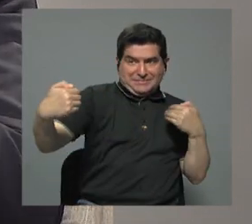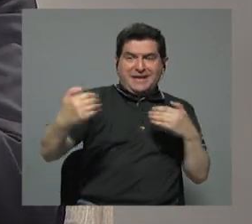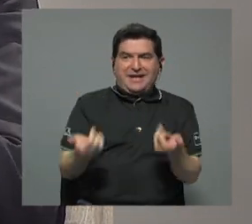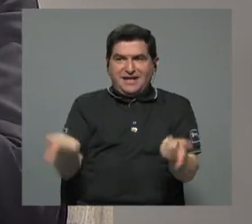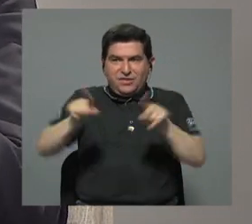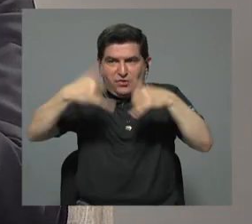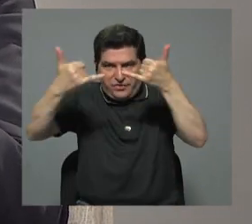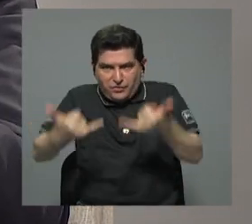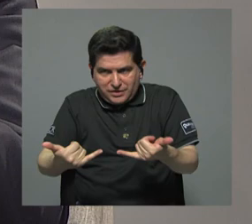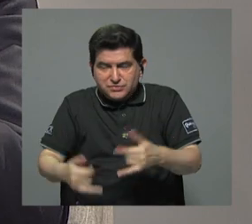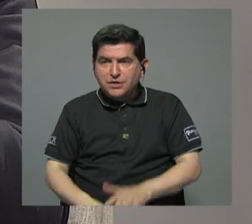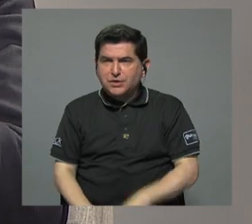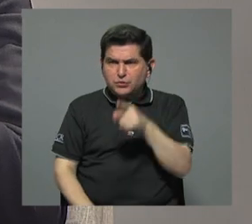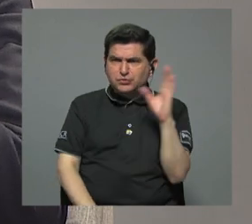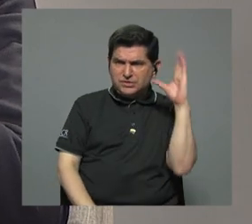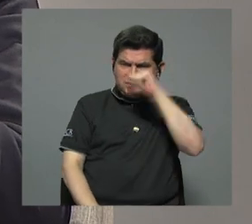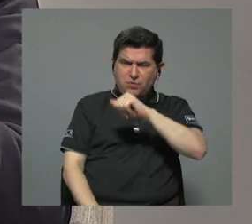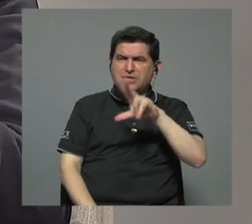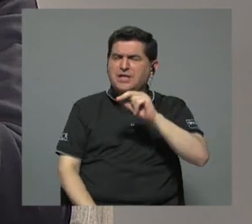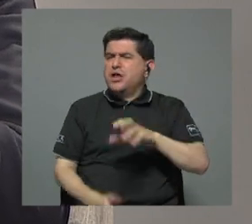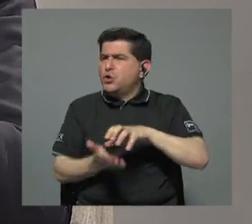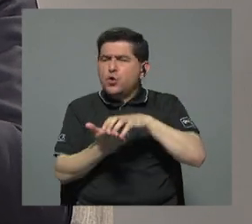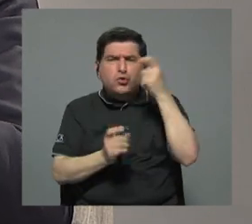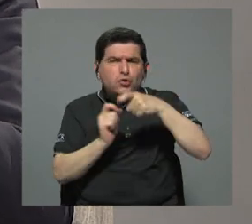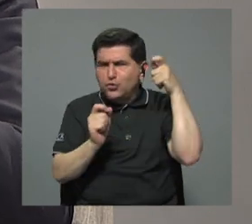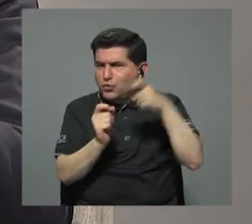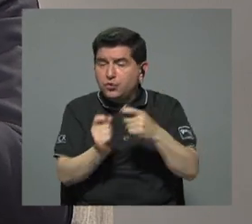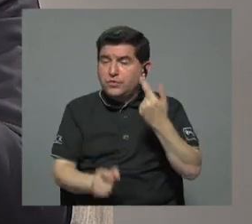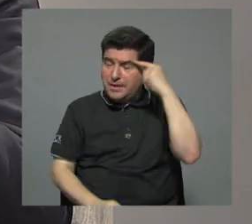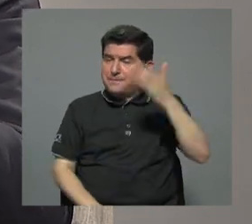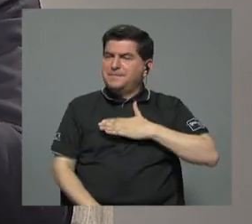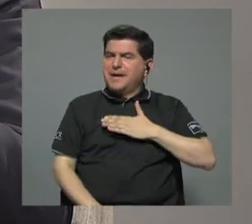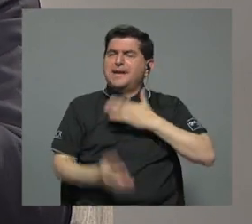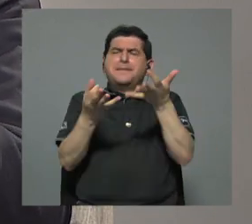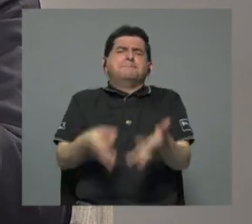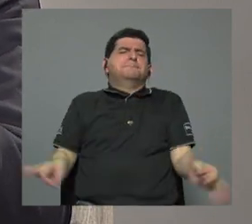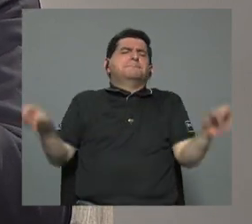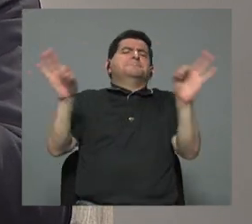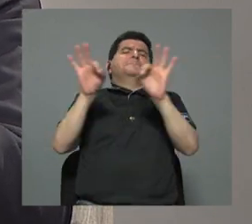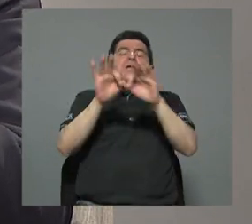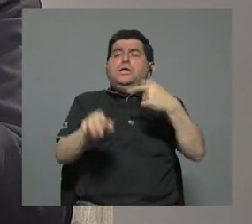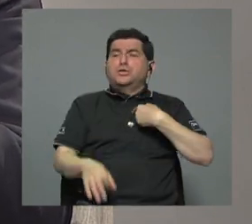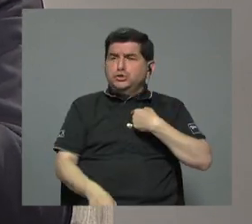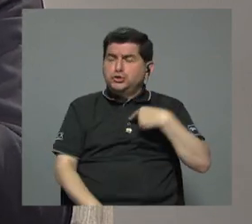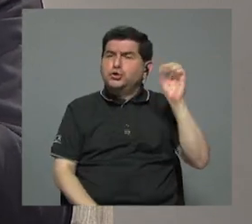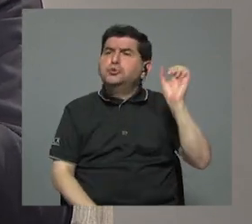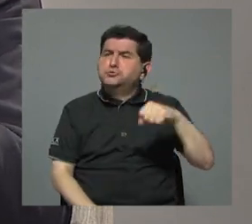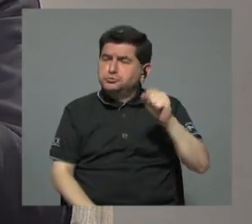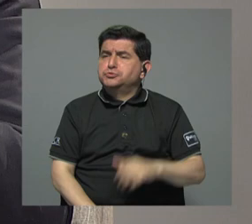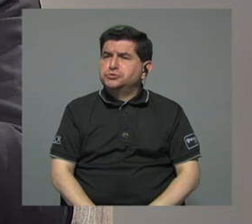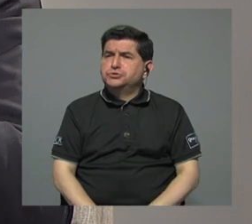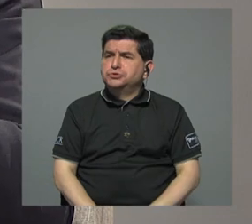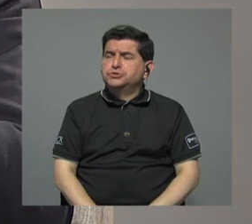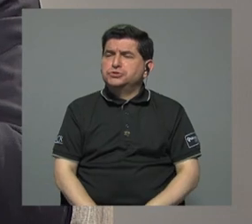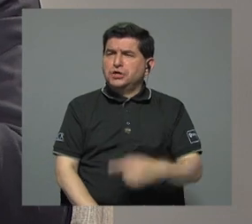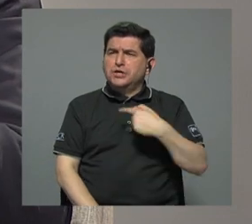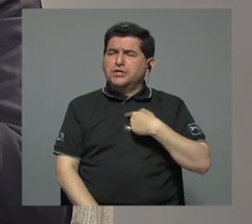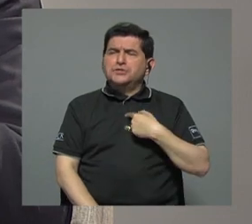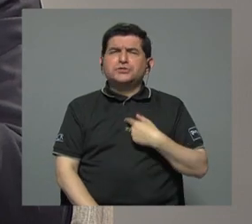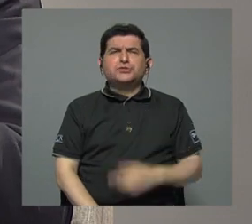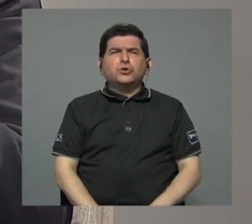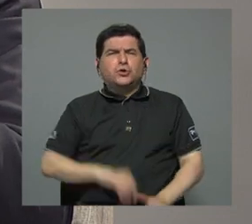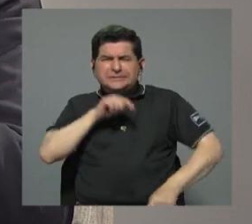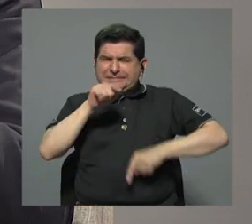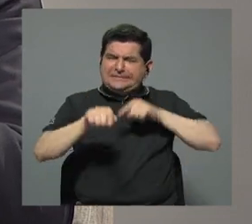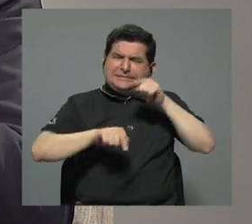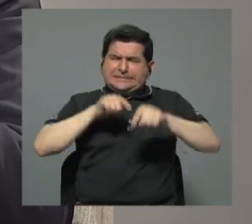está ocurriendo y no hay usted lo nota no hay un cuestionamiento concreto y eso para mí era fundamental y lo digo porque yo sí me he dirigido un crítico